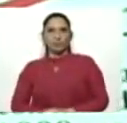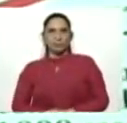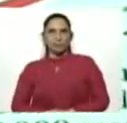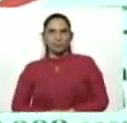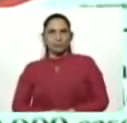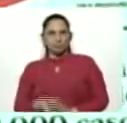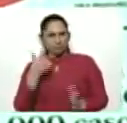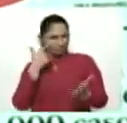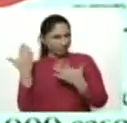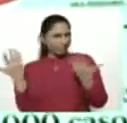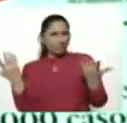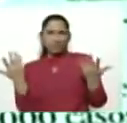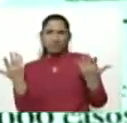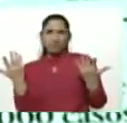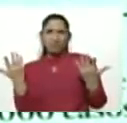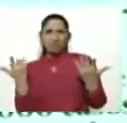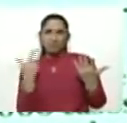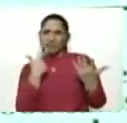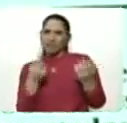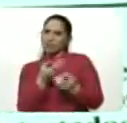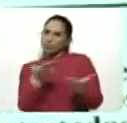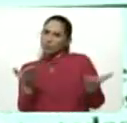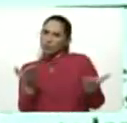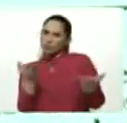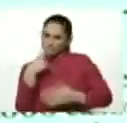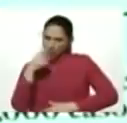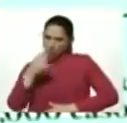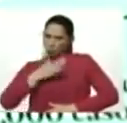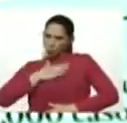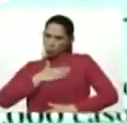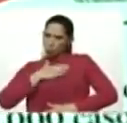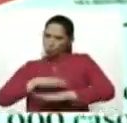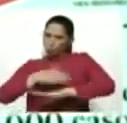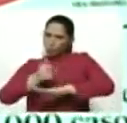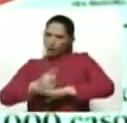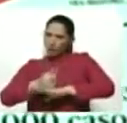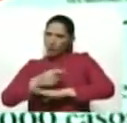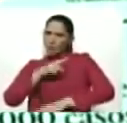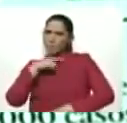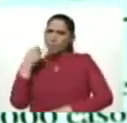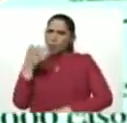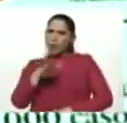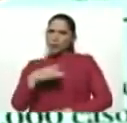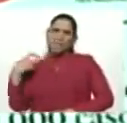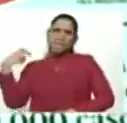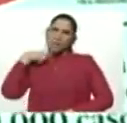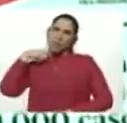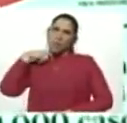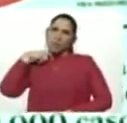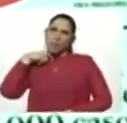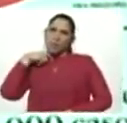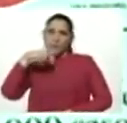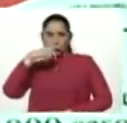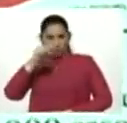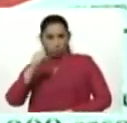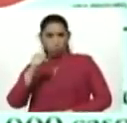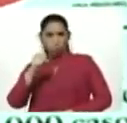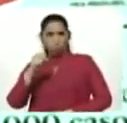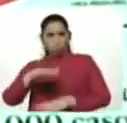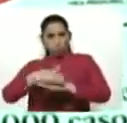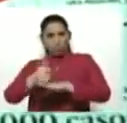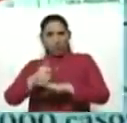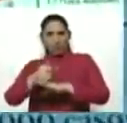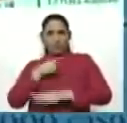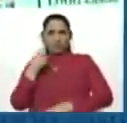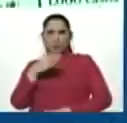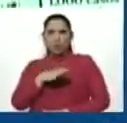¿Qué opinan ustedes? ¿Es Maduro culpable del asesinato de George Floyd? ¿Es Maduro culpable del asesinato